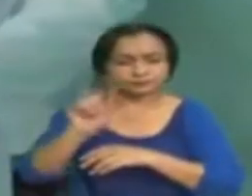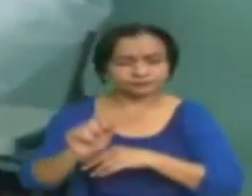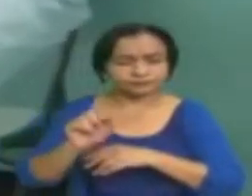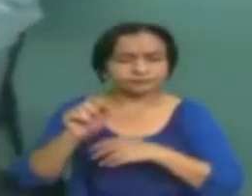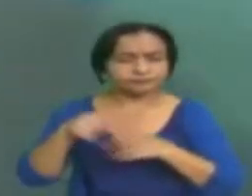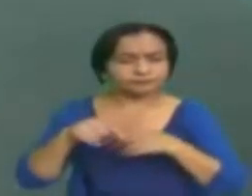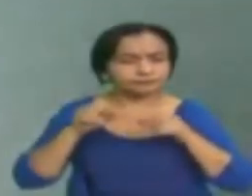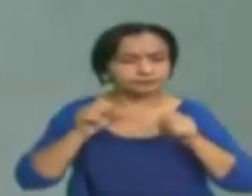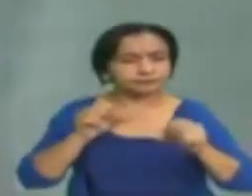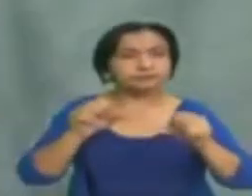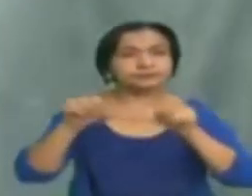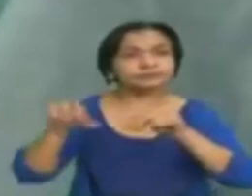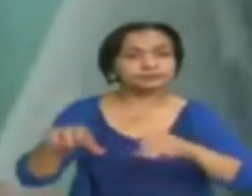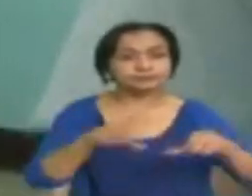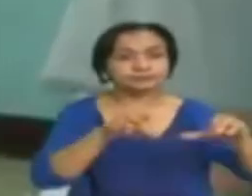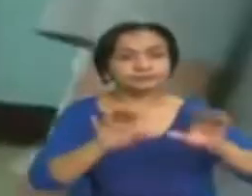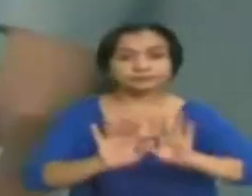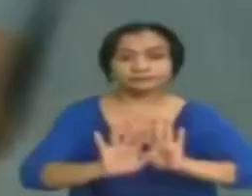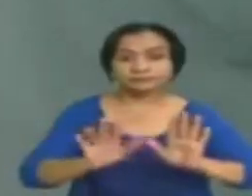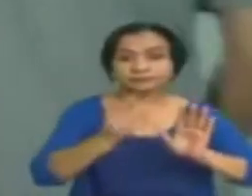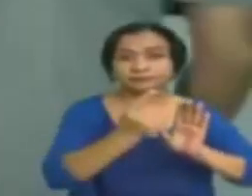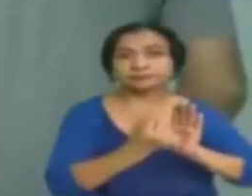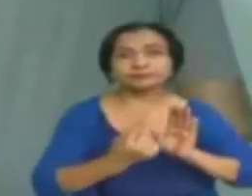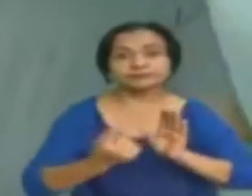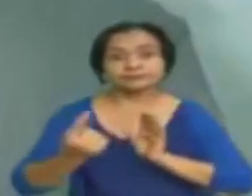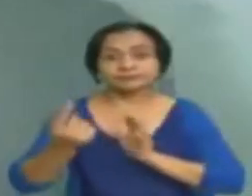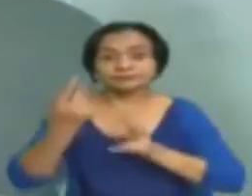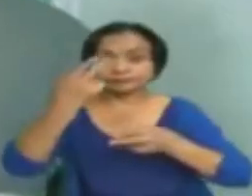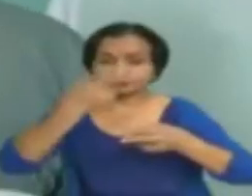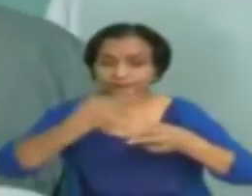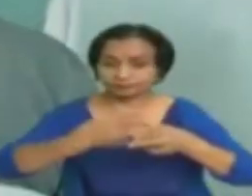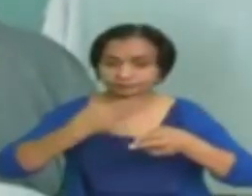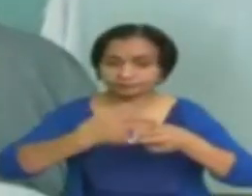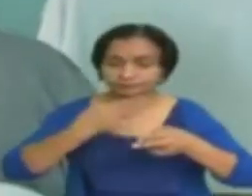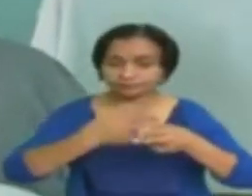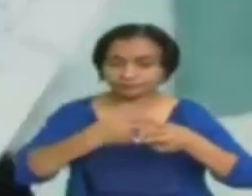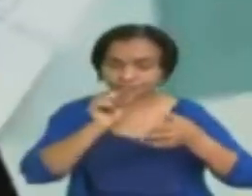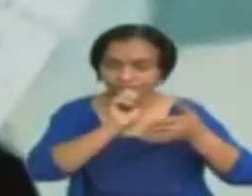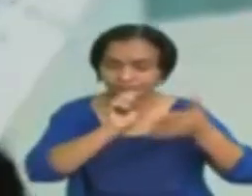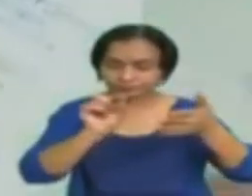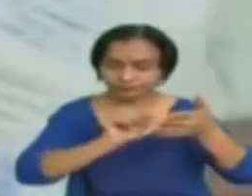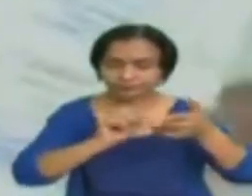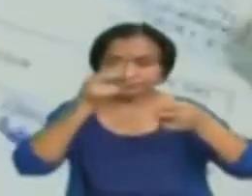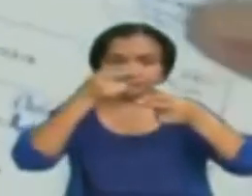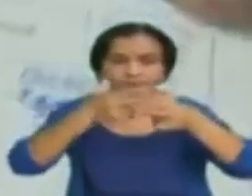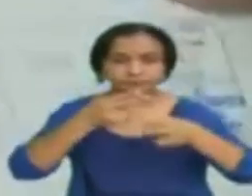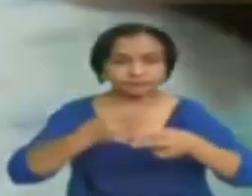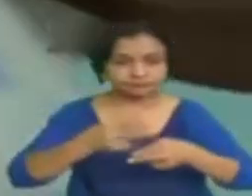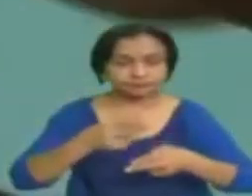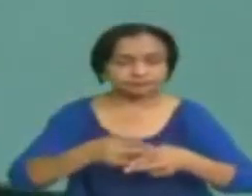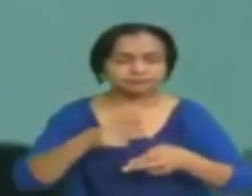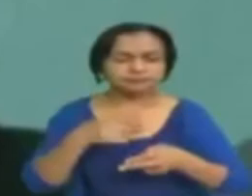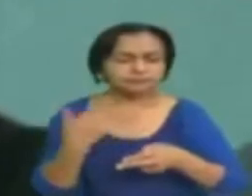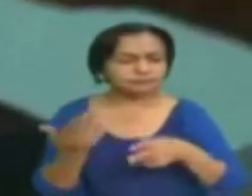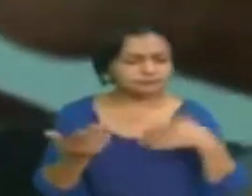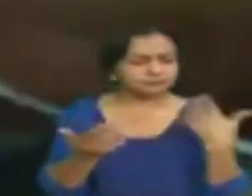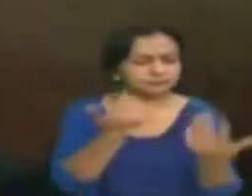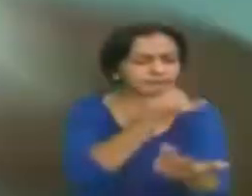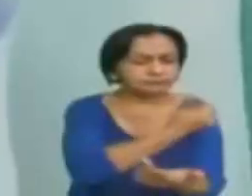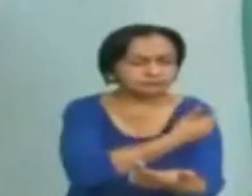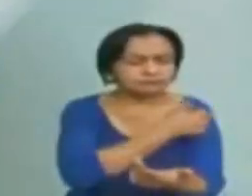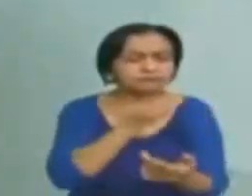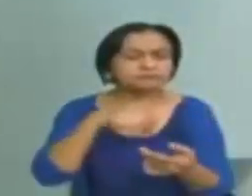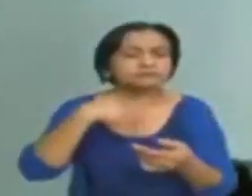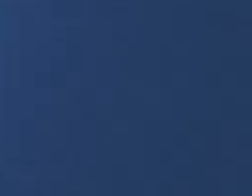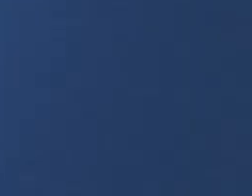Méndez Rico de la OPS afirma que no es recomendable renombrar a las variantes porque se prestan a las estigmatizaciones de los países